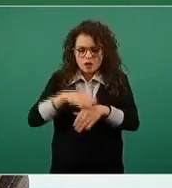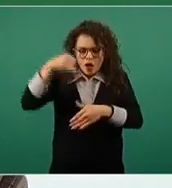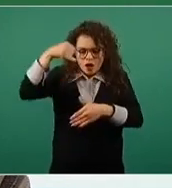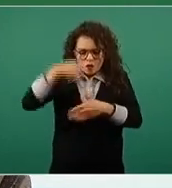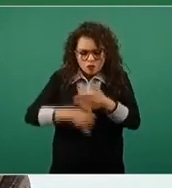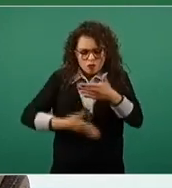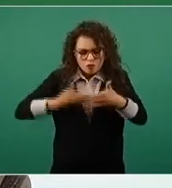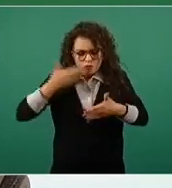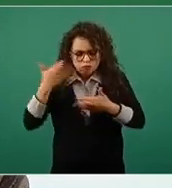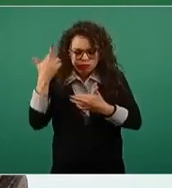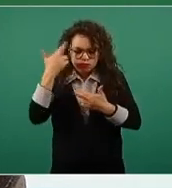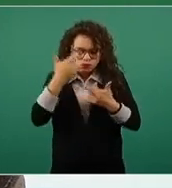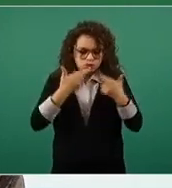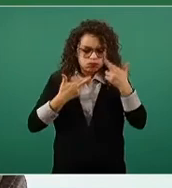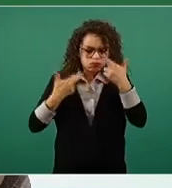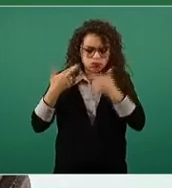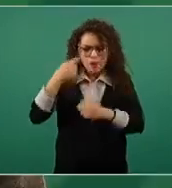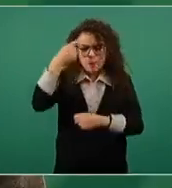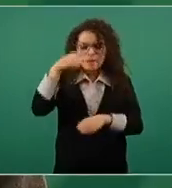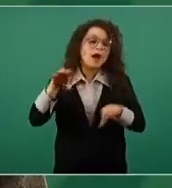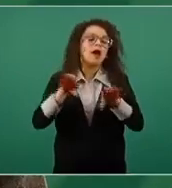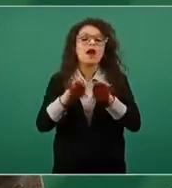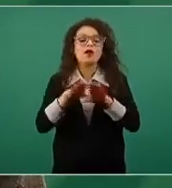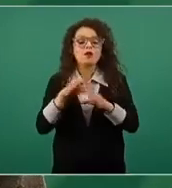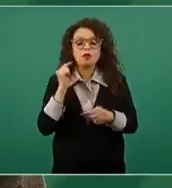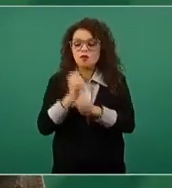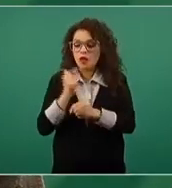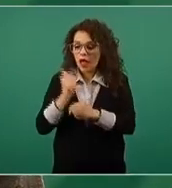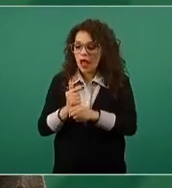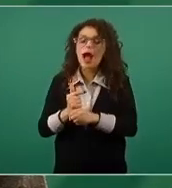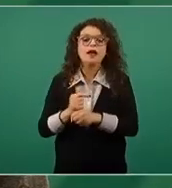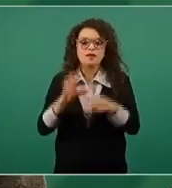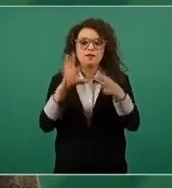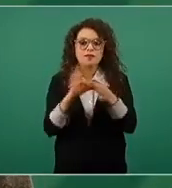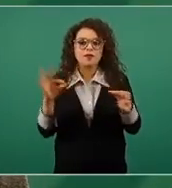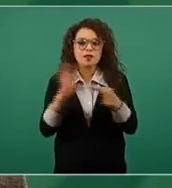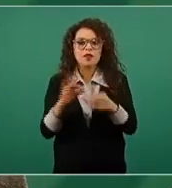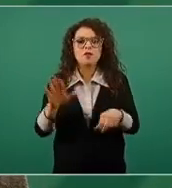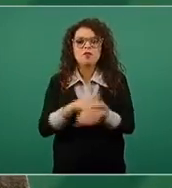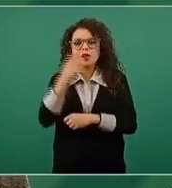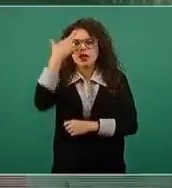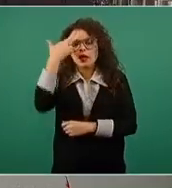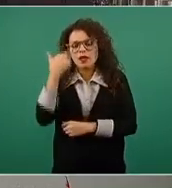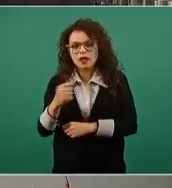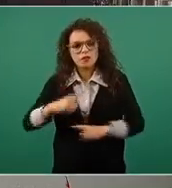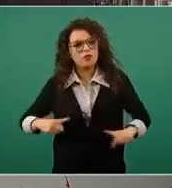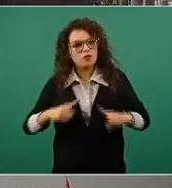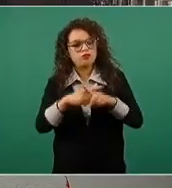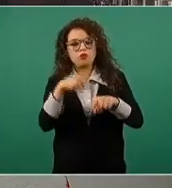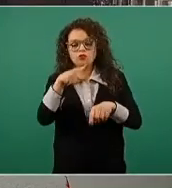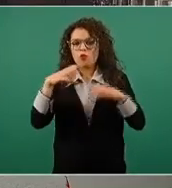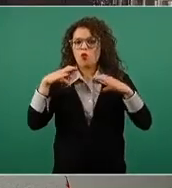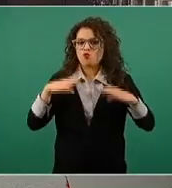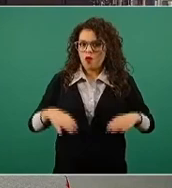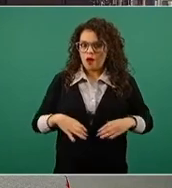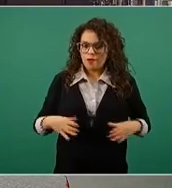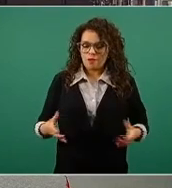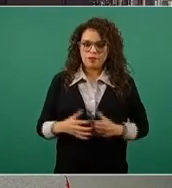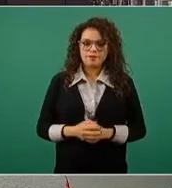de qué pudiera explicar que se presente una reacción en determinada persona. O sea, se dispara el sistema